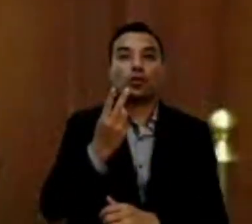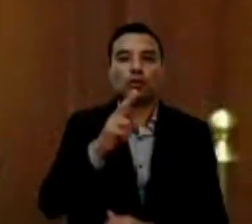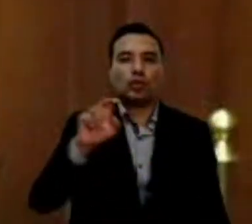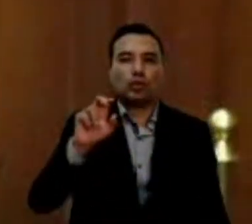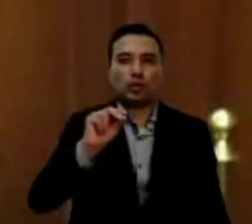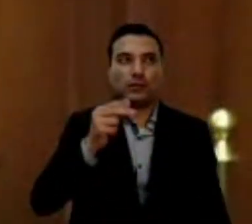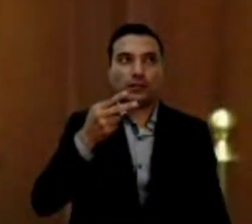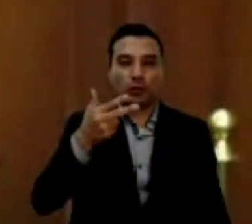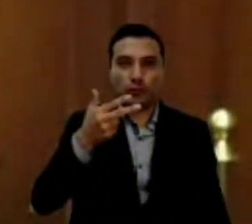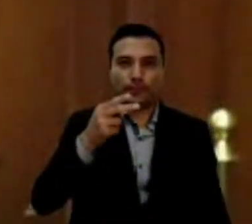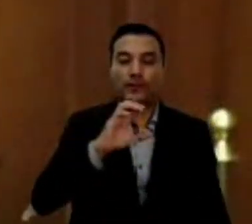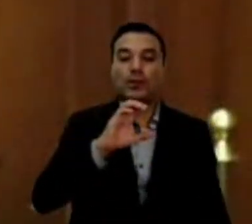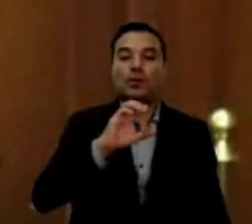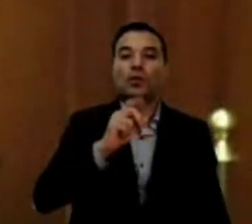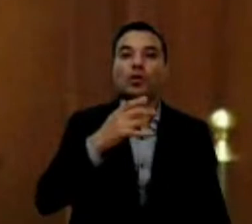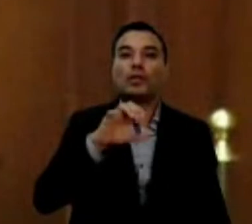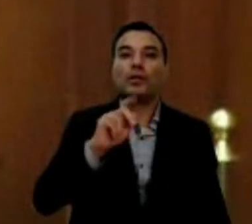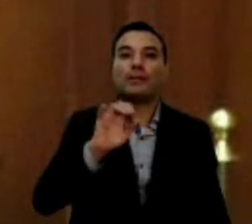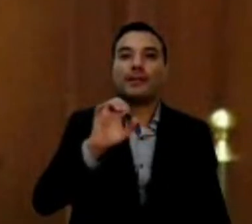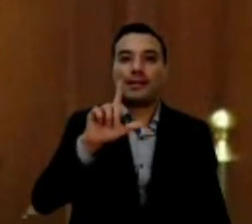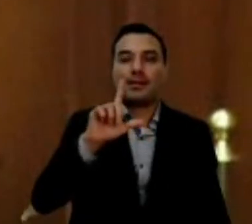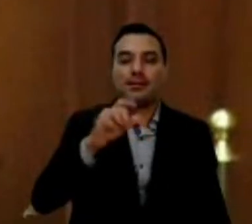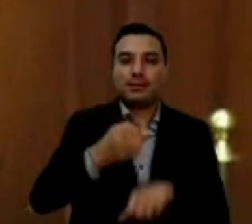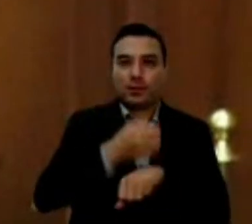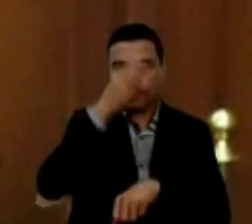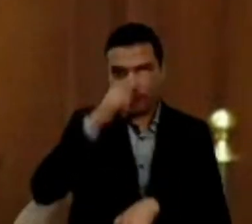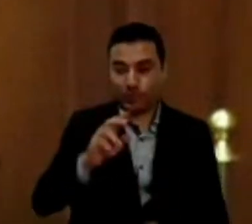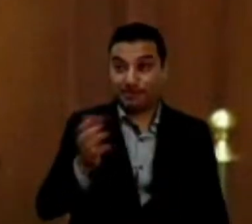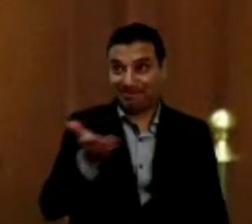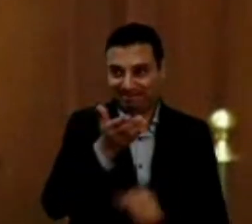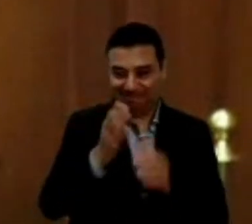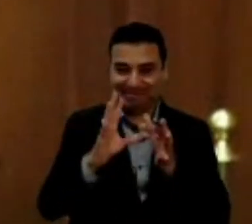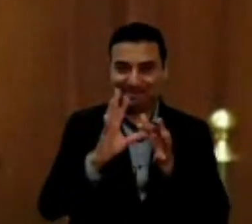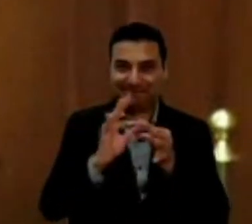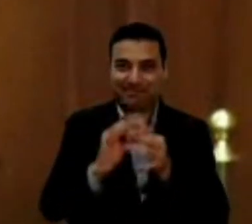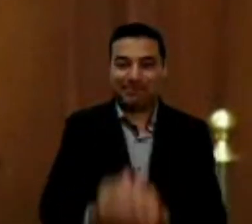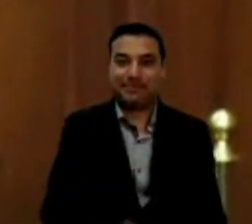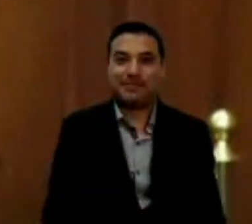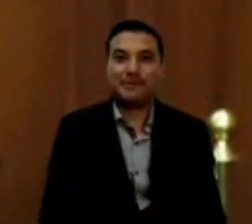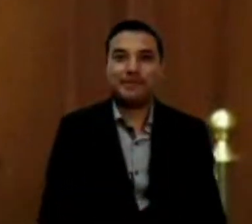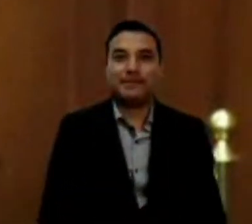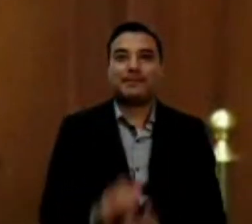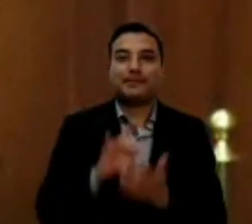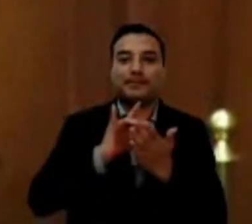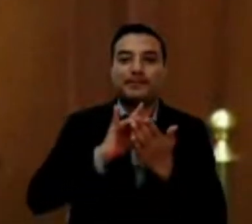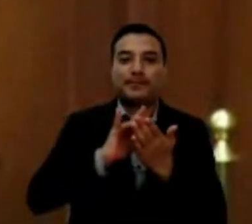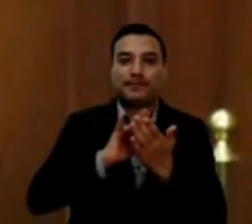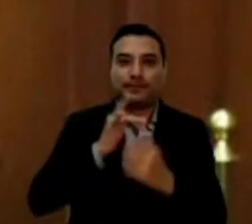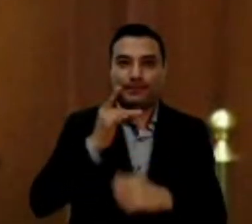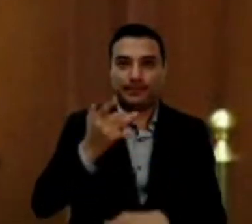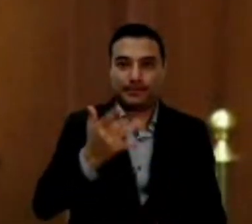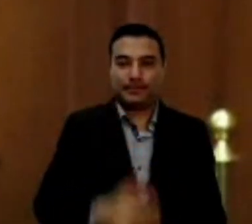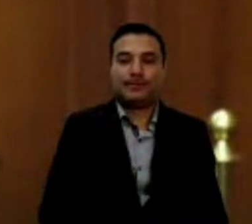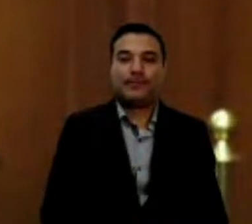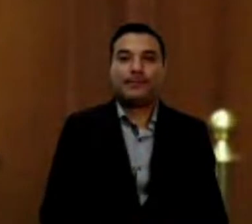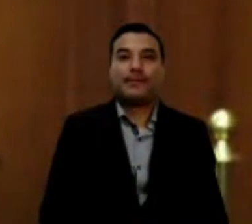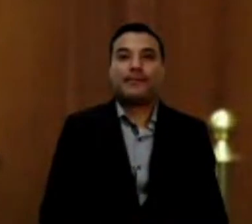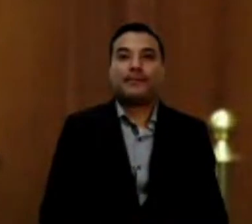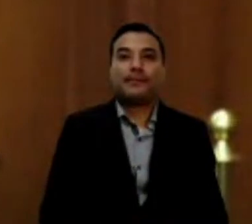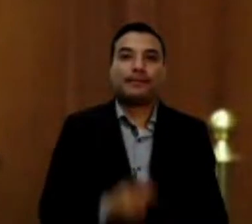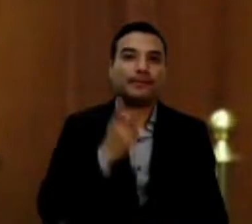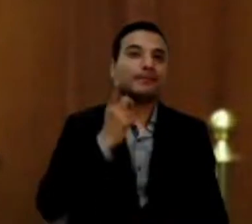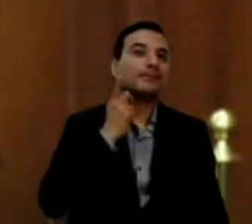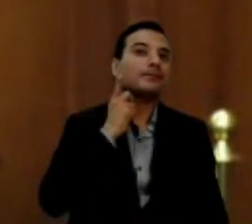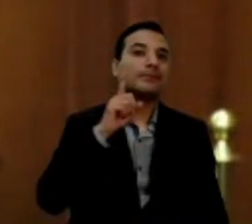288 del Código Penal del Estado de México. Queda en uso de la palabra, diputado. Gracias. Con el permiso de la diputada